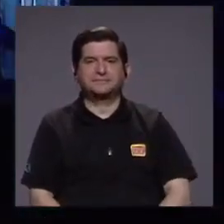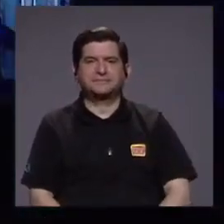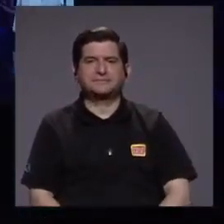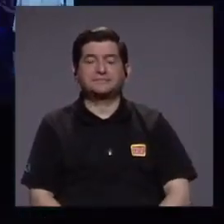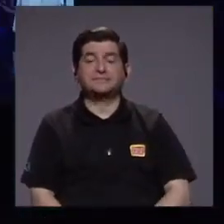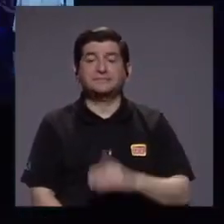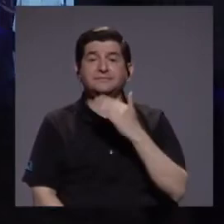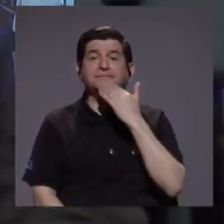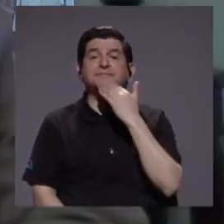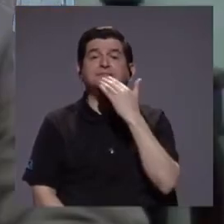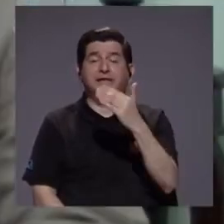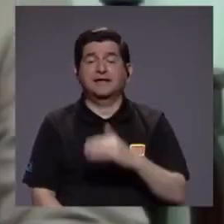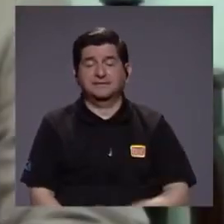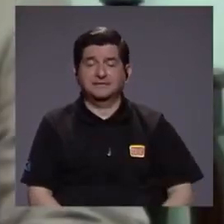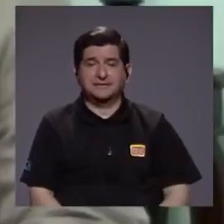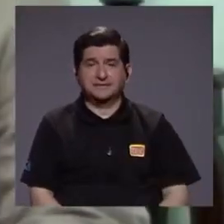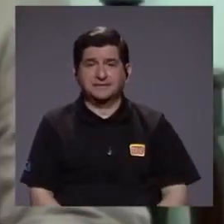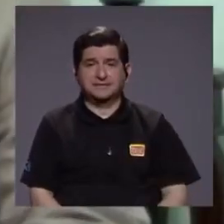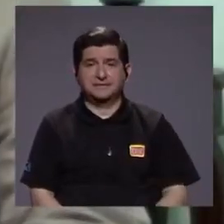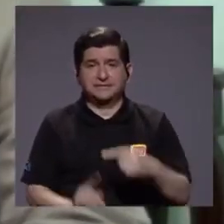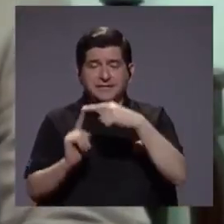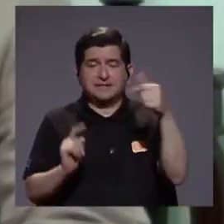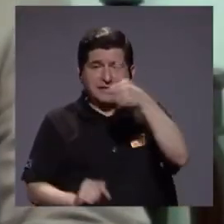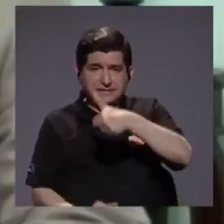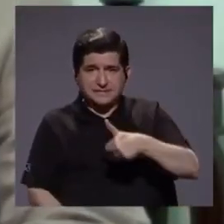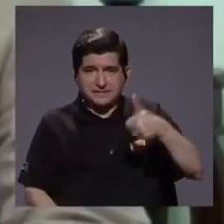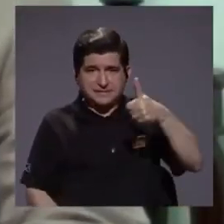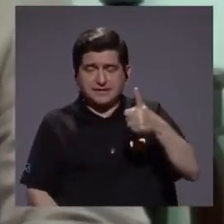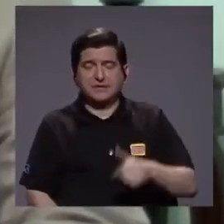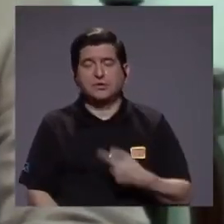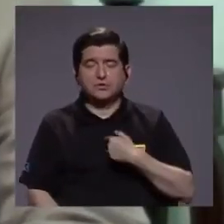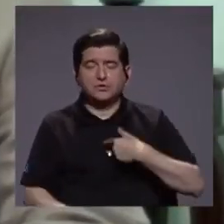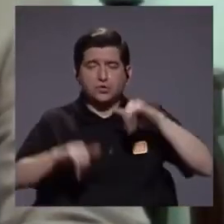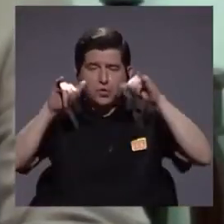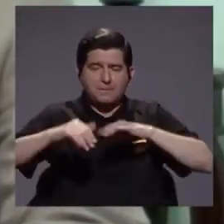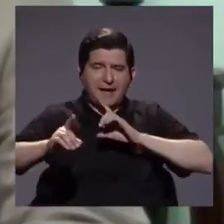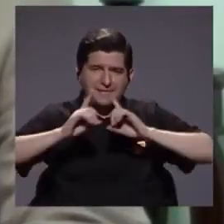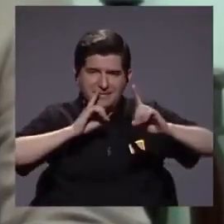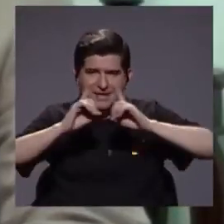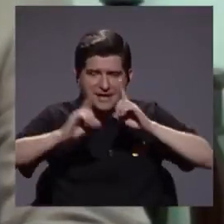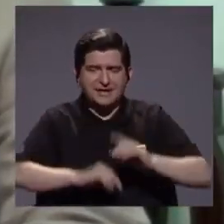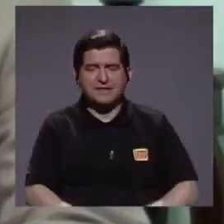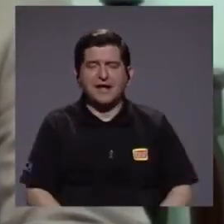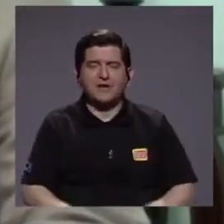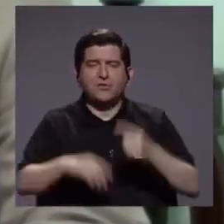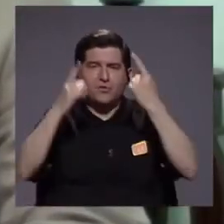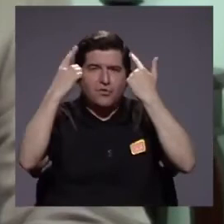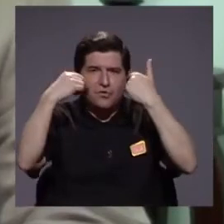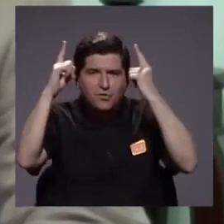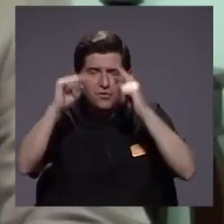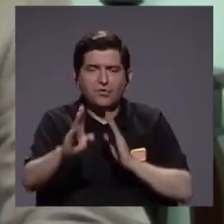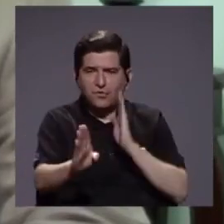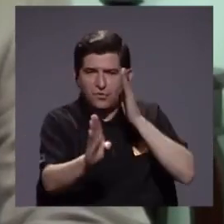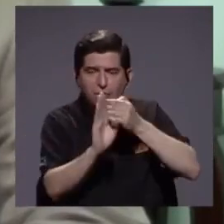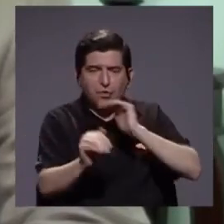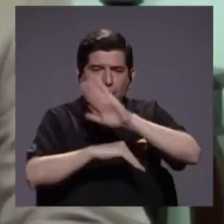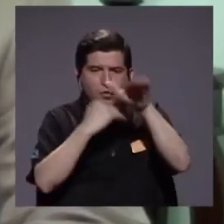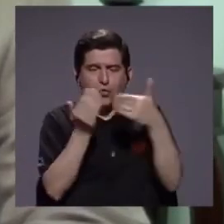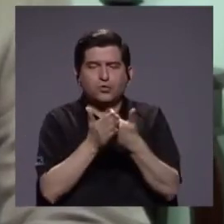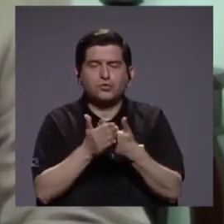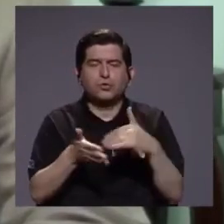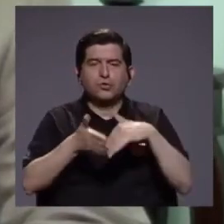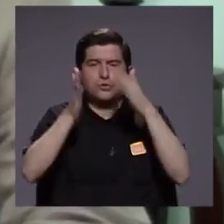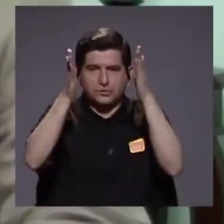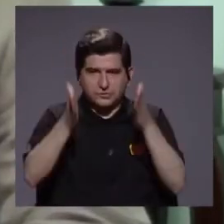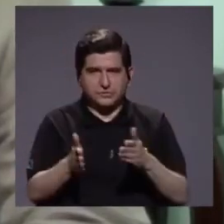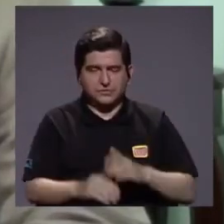Sí, gracias. Bueno, desde la rectoría me comprometo a mantener un diálogo efectivo y asertivo con todas las representaciones